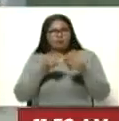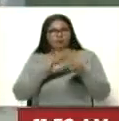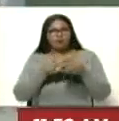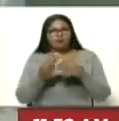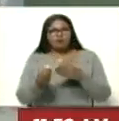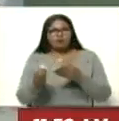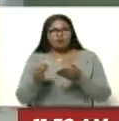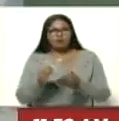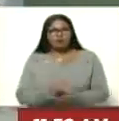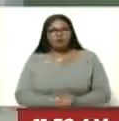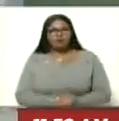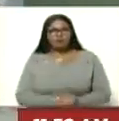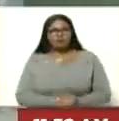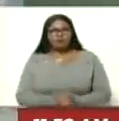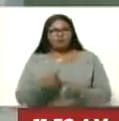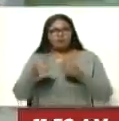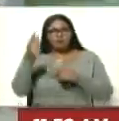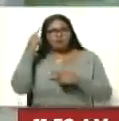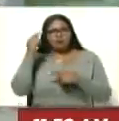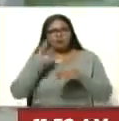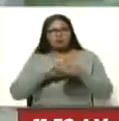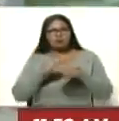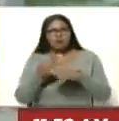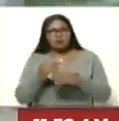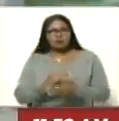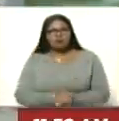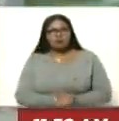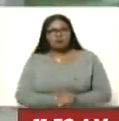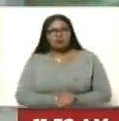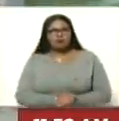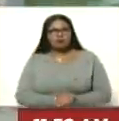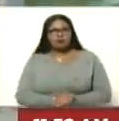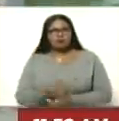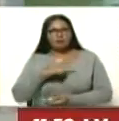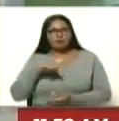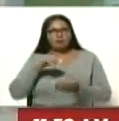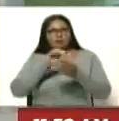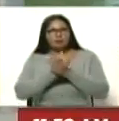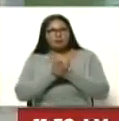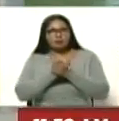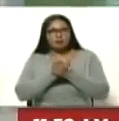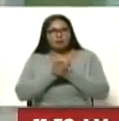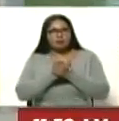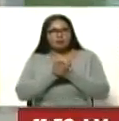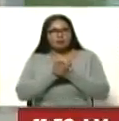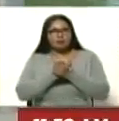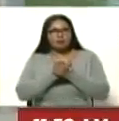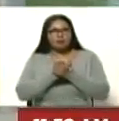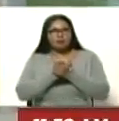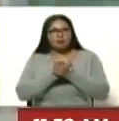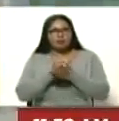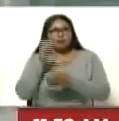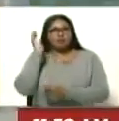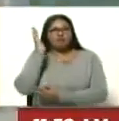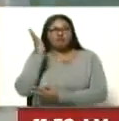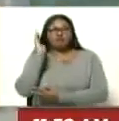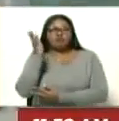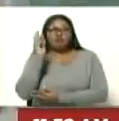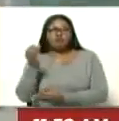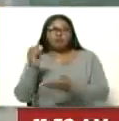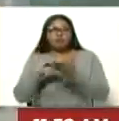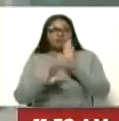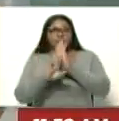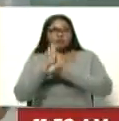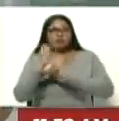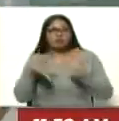porque, o vamos a dejarlo para otro día, porque resulta ser que nuestra compañera, que desde el foro de Sao Paulo se viene